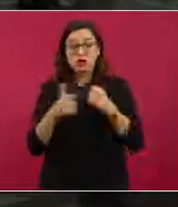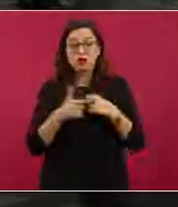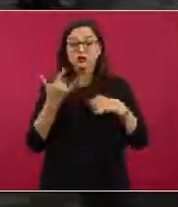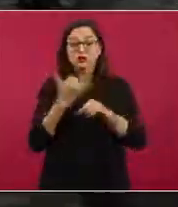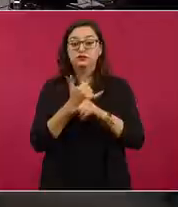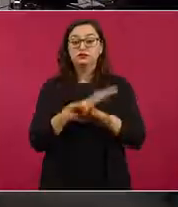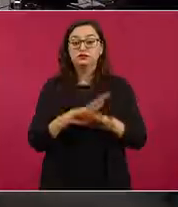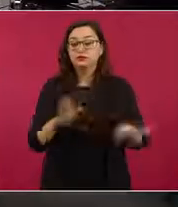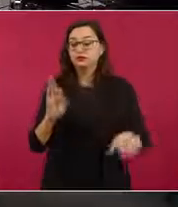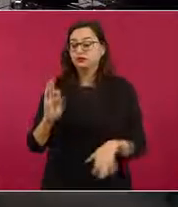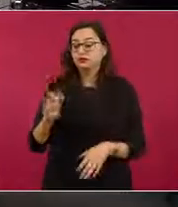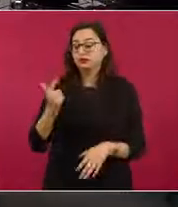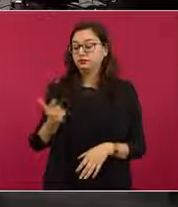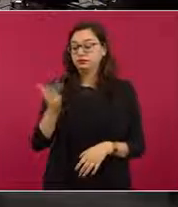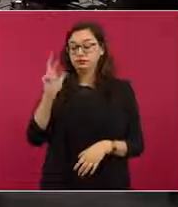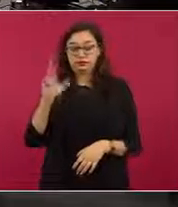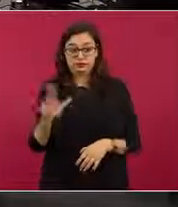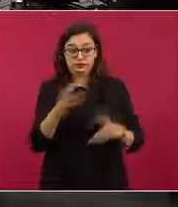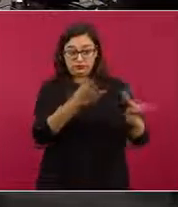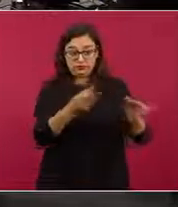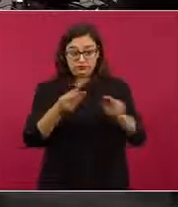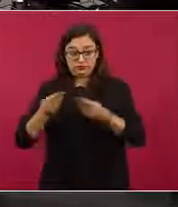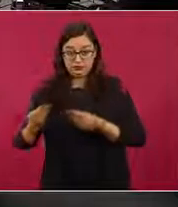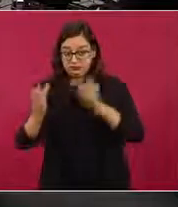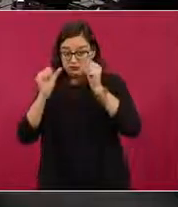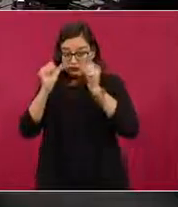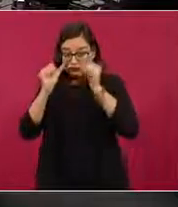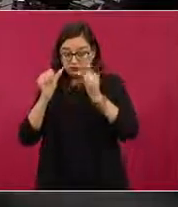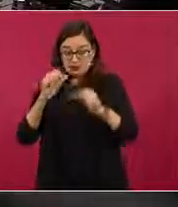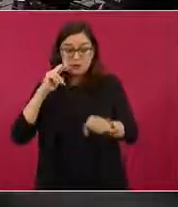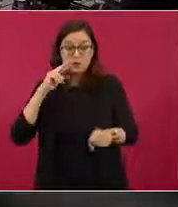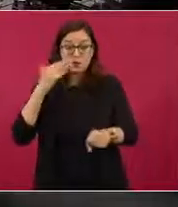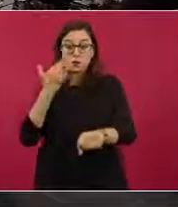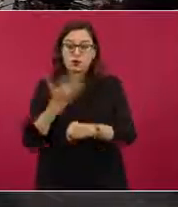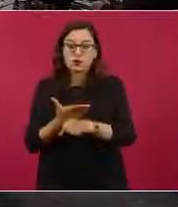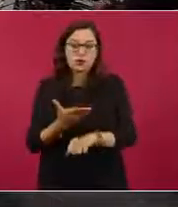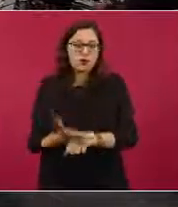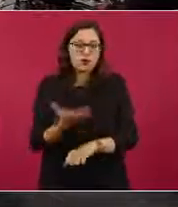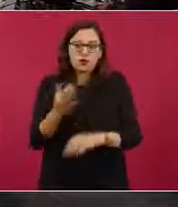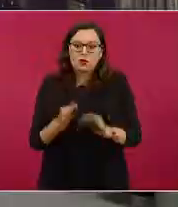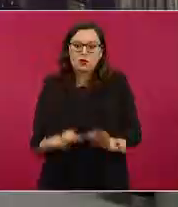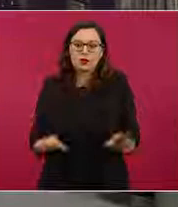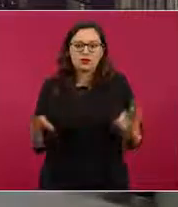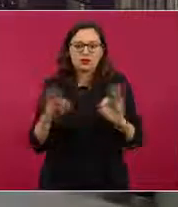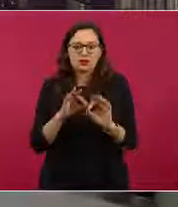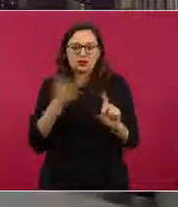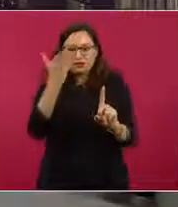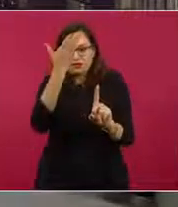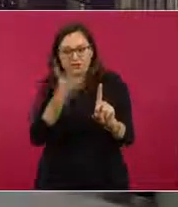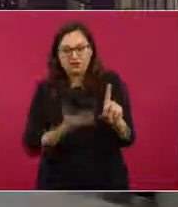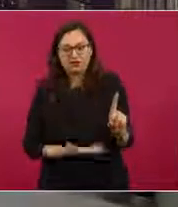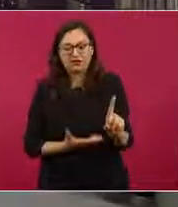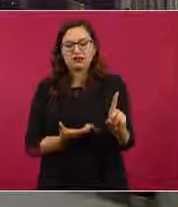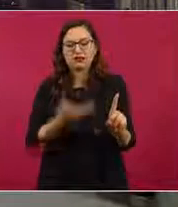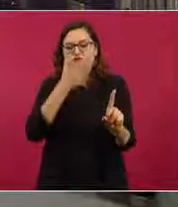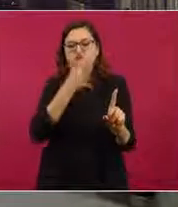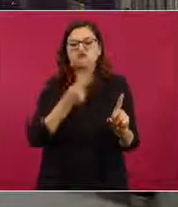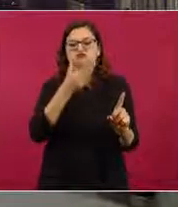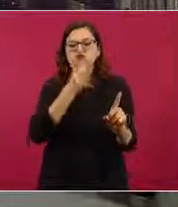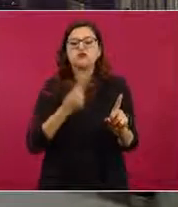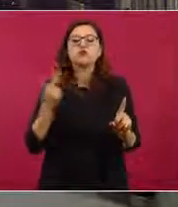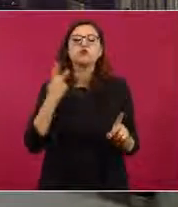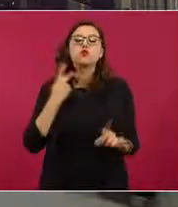atraer la Fiscalía General de la República, por la importancia que tenía este